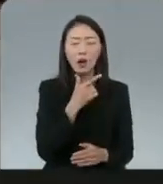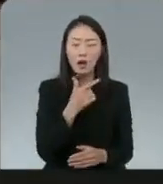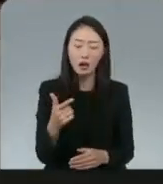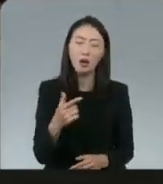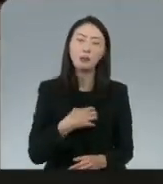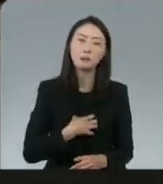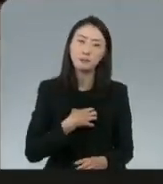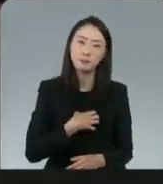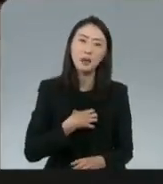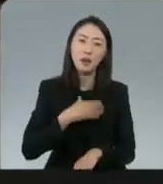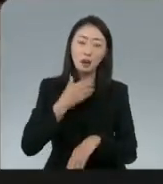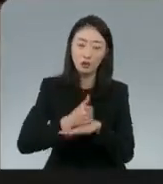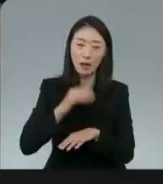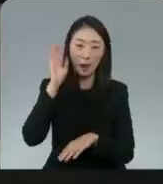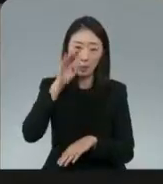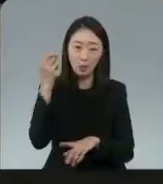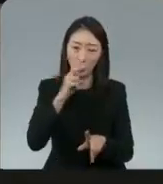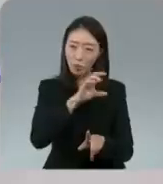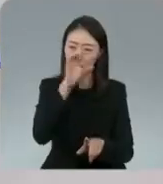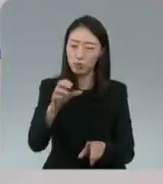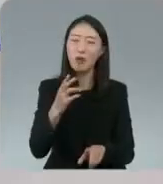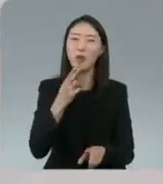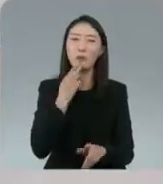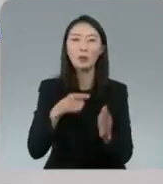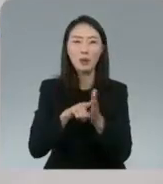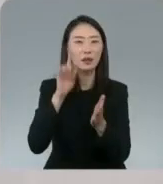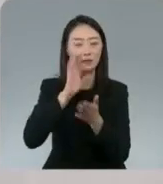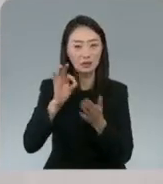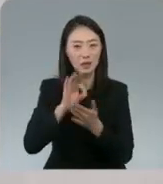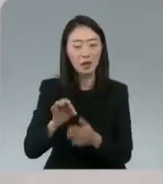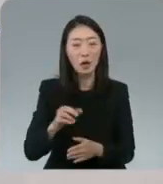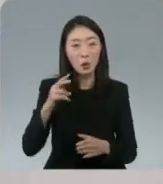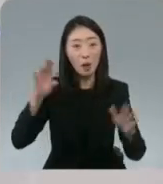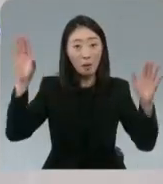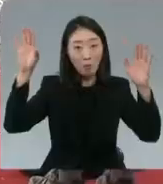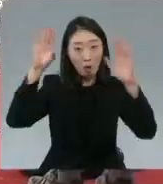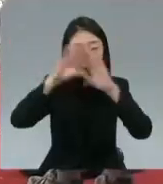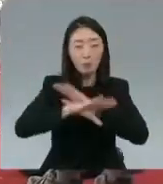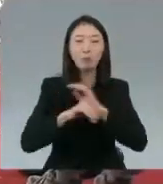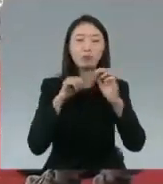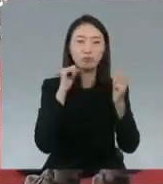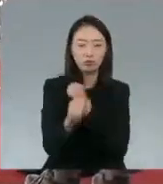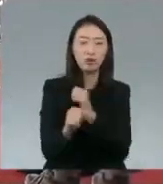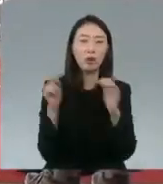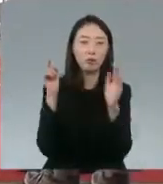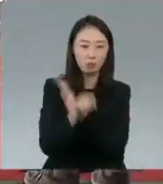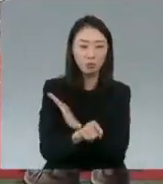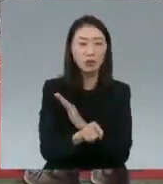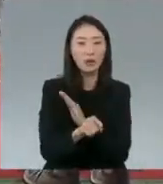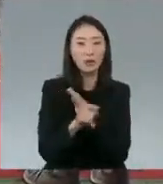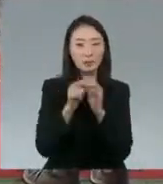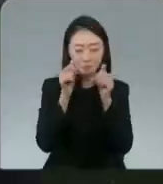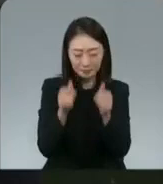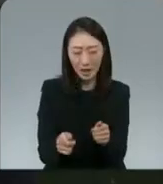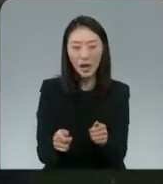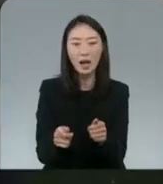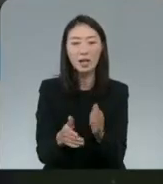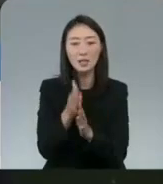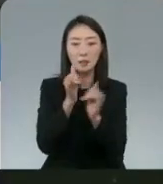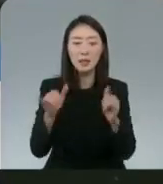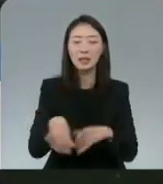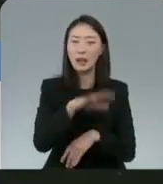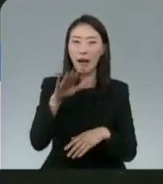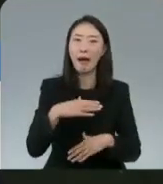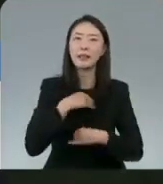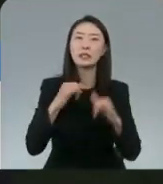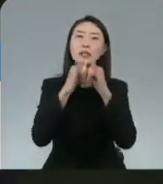una mayor responsabilidad Ministerio de interior enfatizando que dicha cartera debe garantizar la seguridad de los ciudadanos en cuanto a